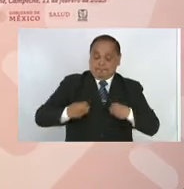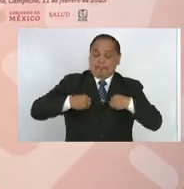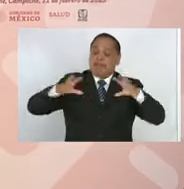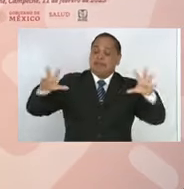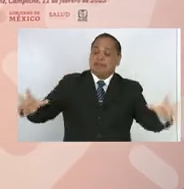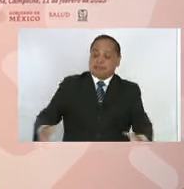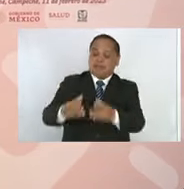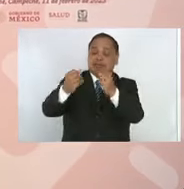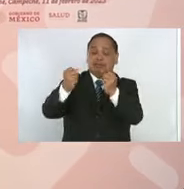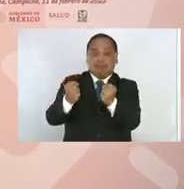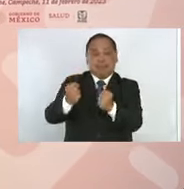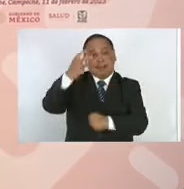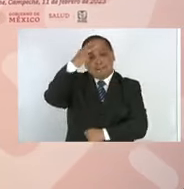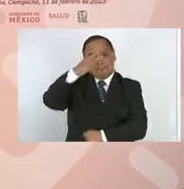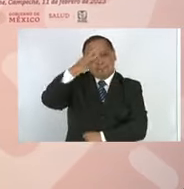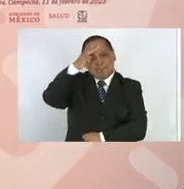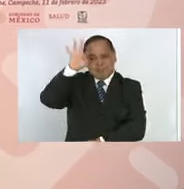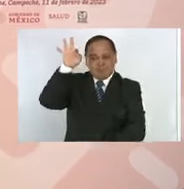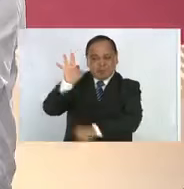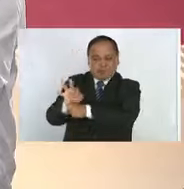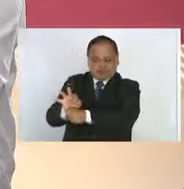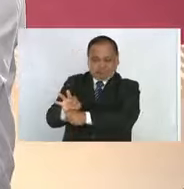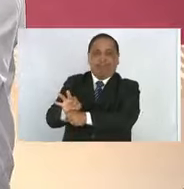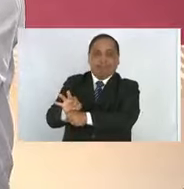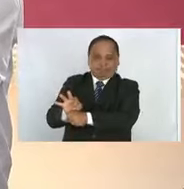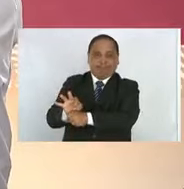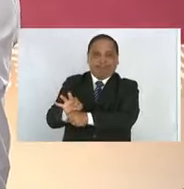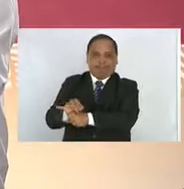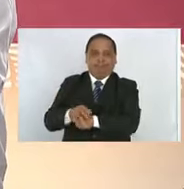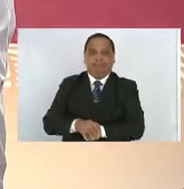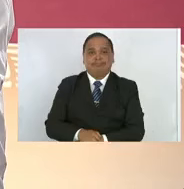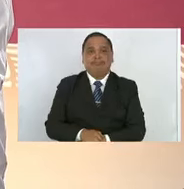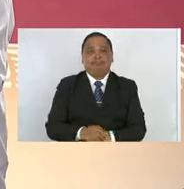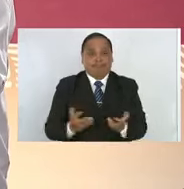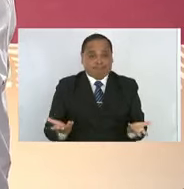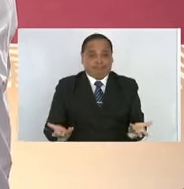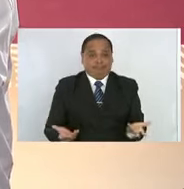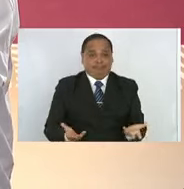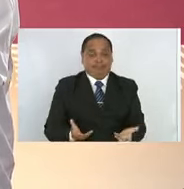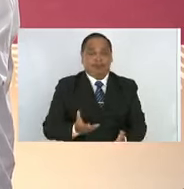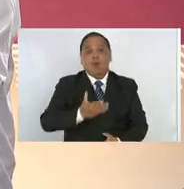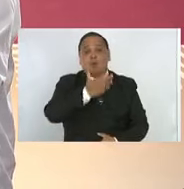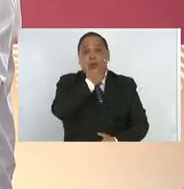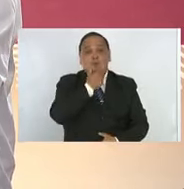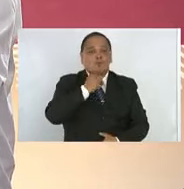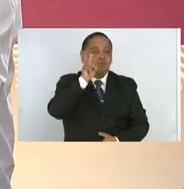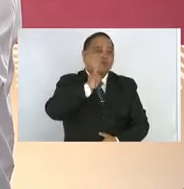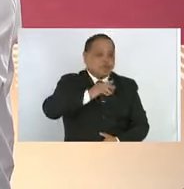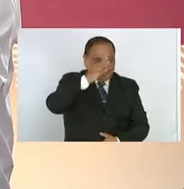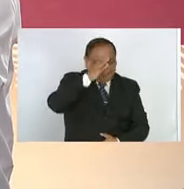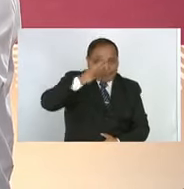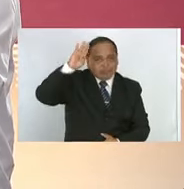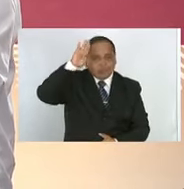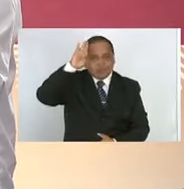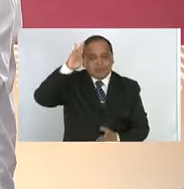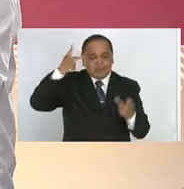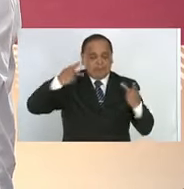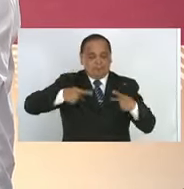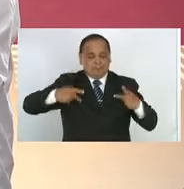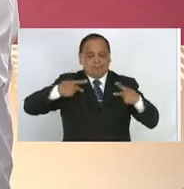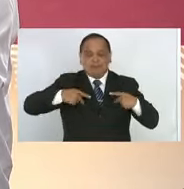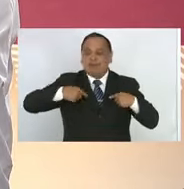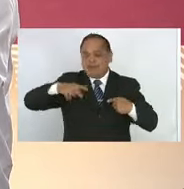vidas del pueblo de esta nación. Que los colaboradores cubanos puedan hoy asistir a la población